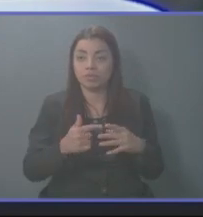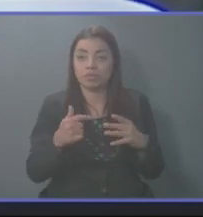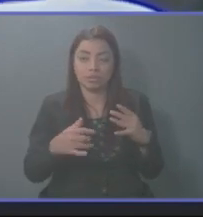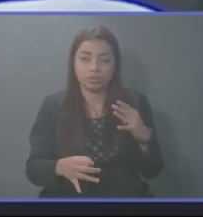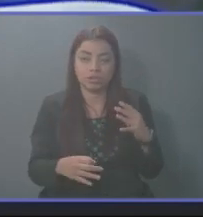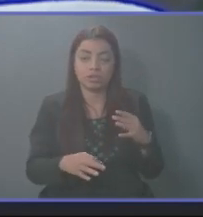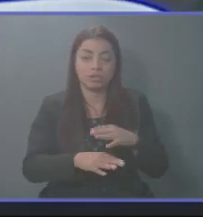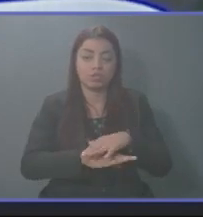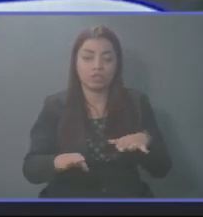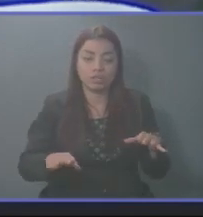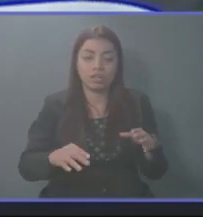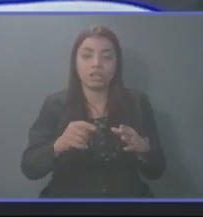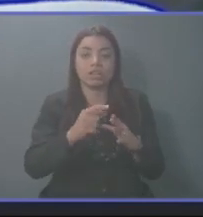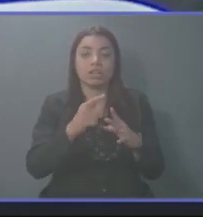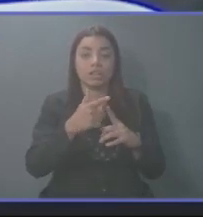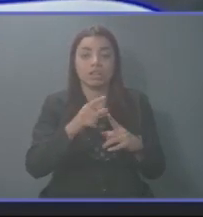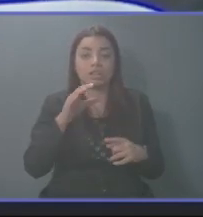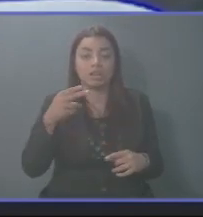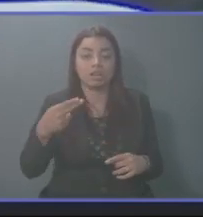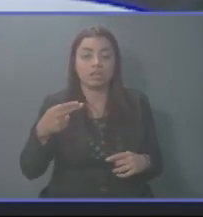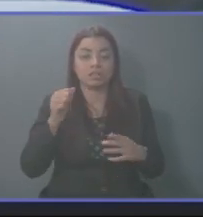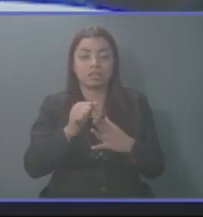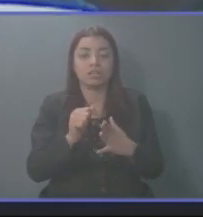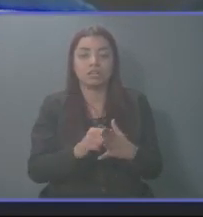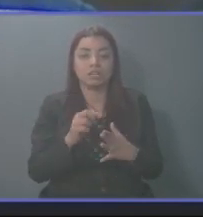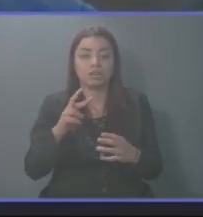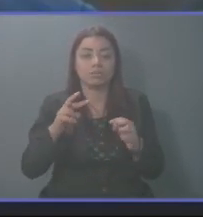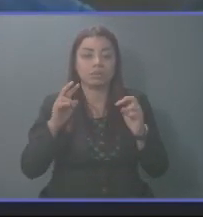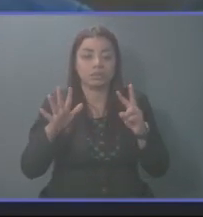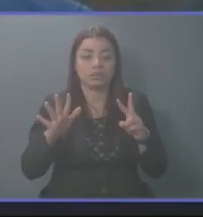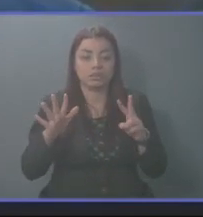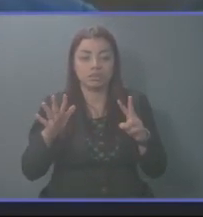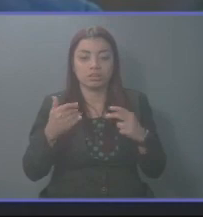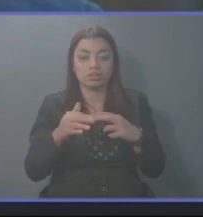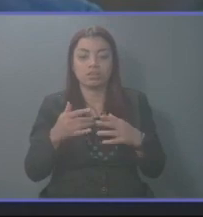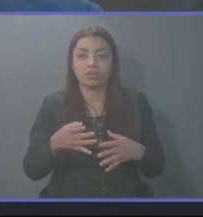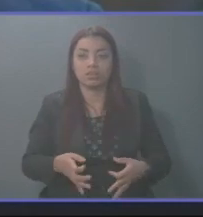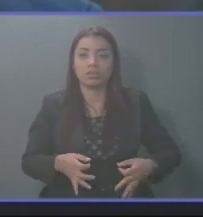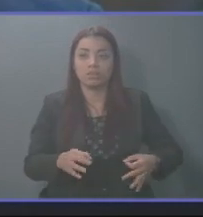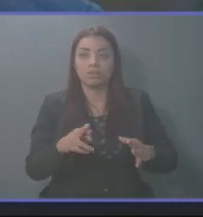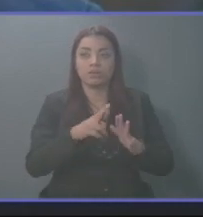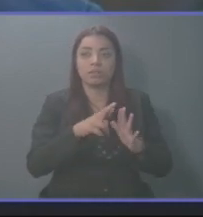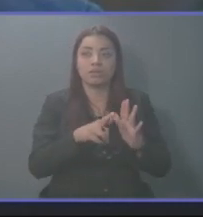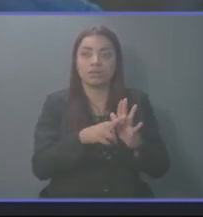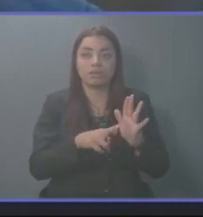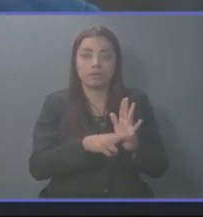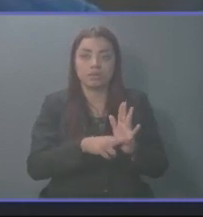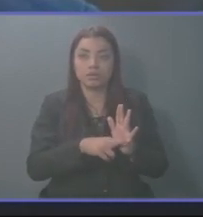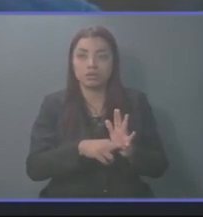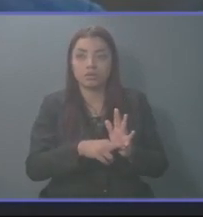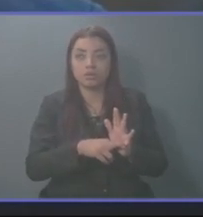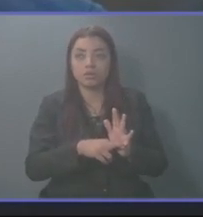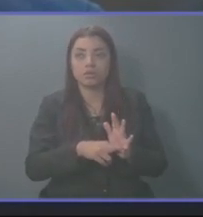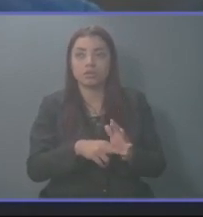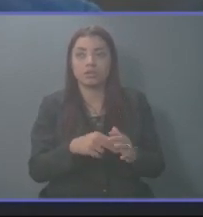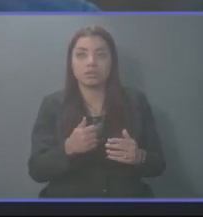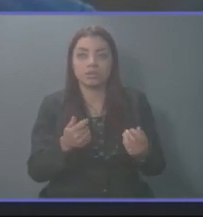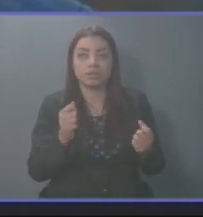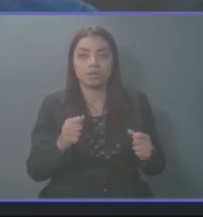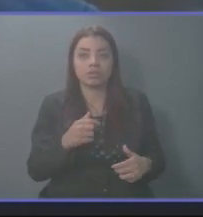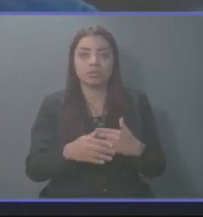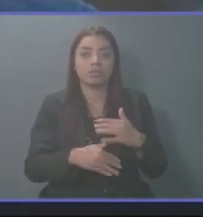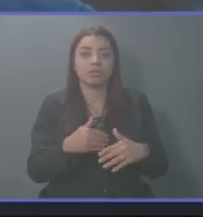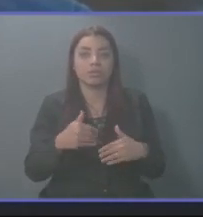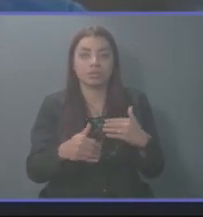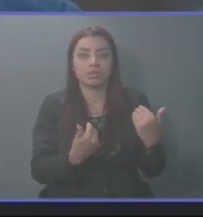inciso final el literal H del artículo 27 de la siguiente manera. El reglamento respectivo establecerá el